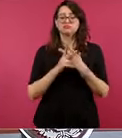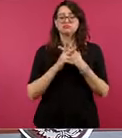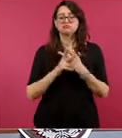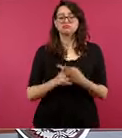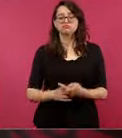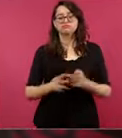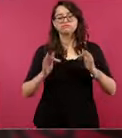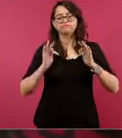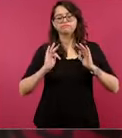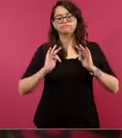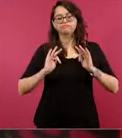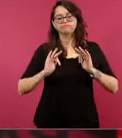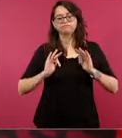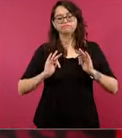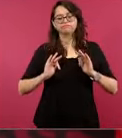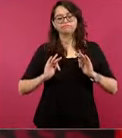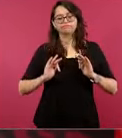prudencia,